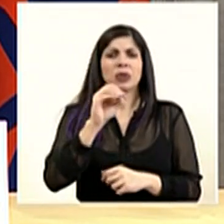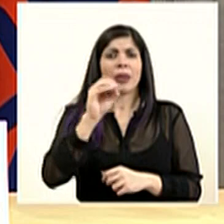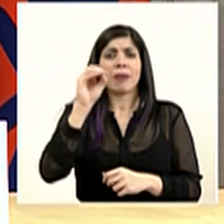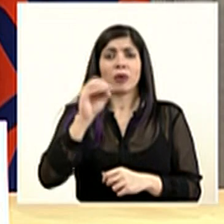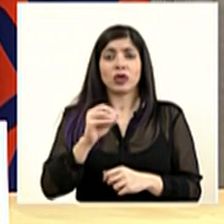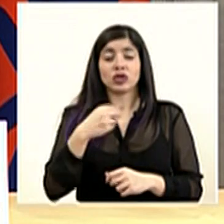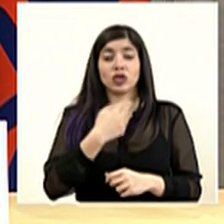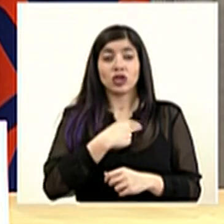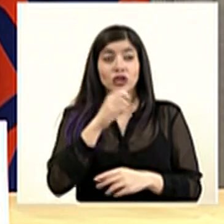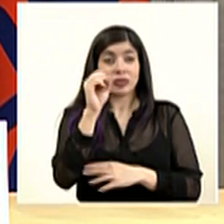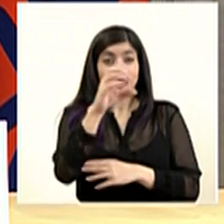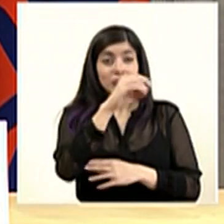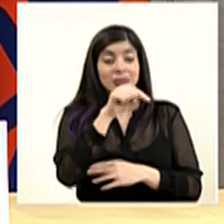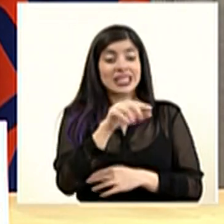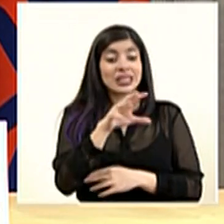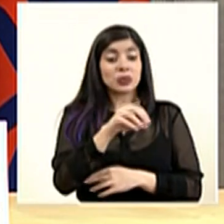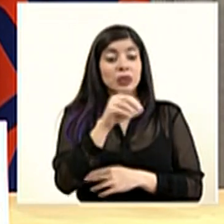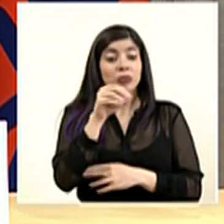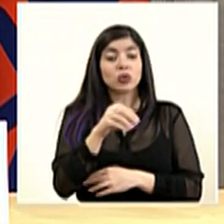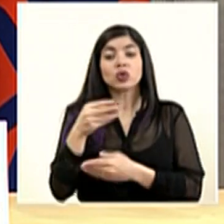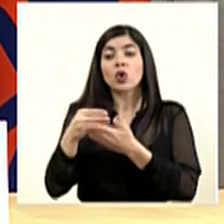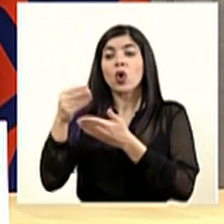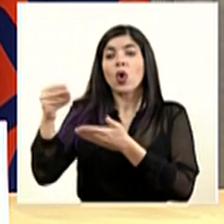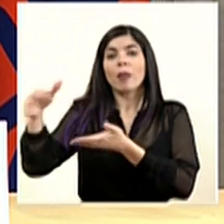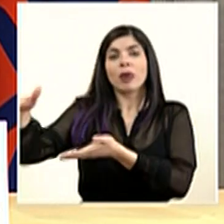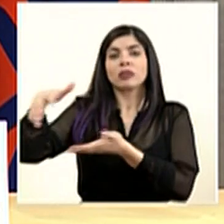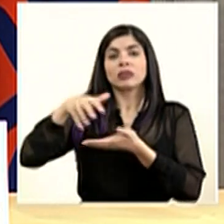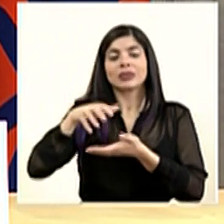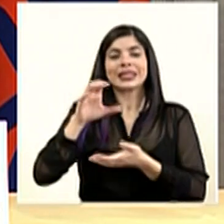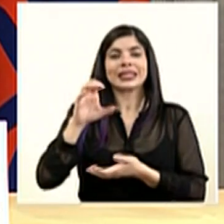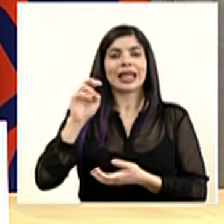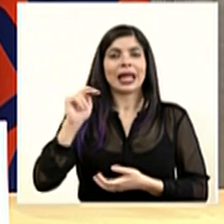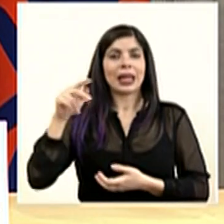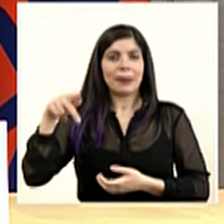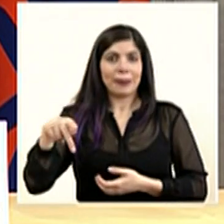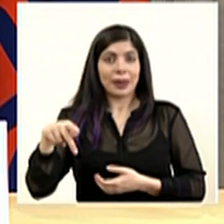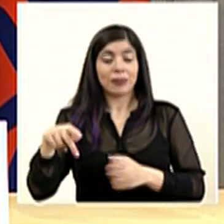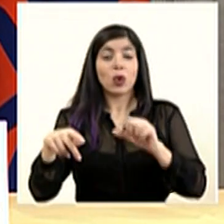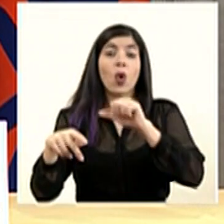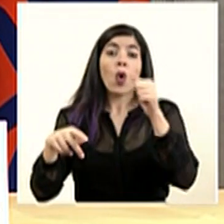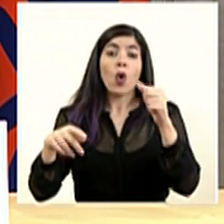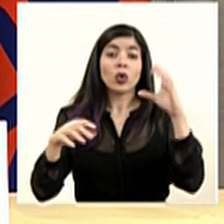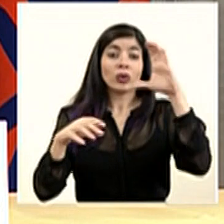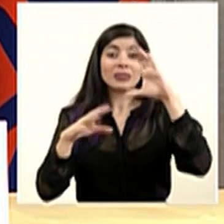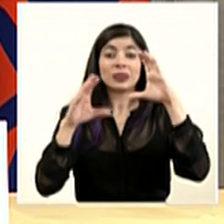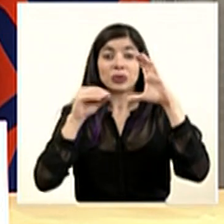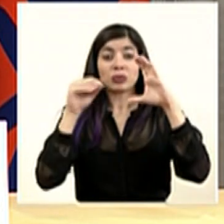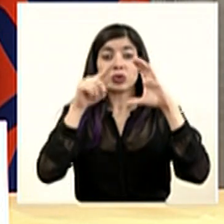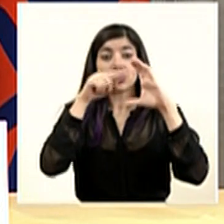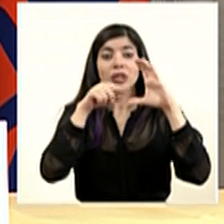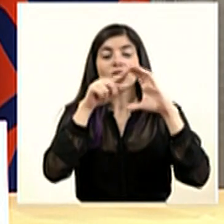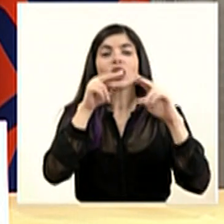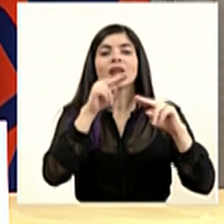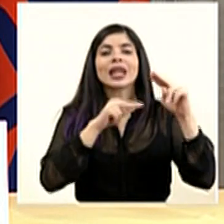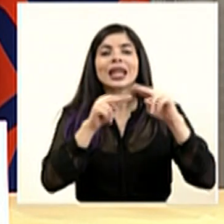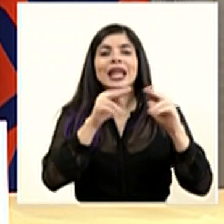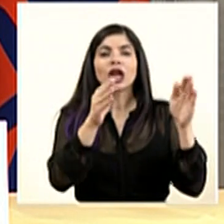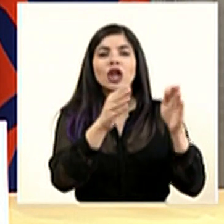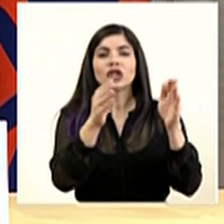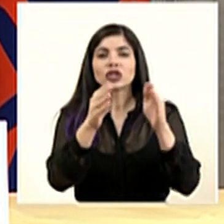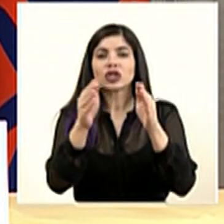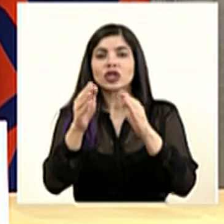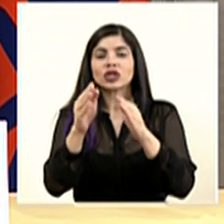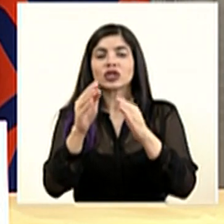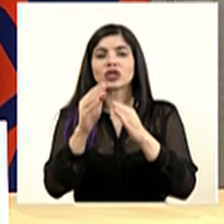de lo que hemos distribuido se le ha adquirido al CNP. El resto se está adquiriendo en comercios locales mediante la modalidad